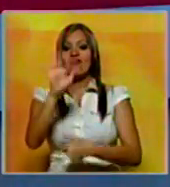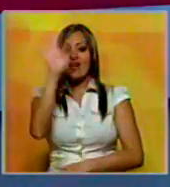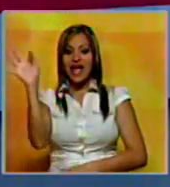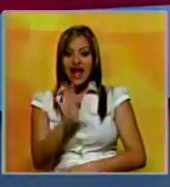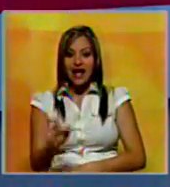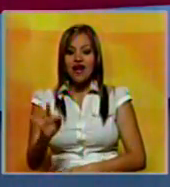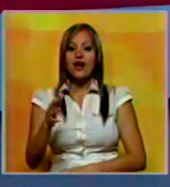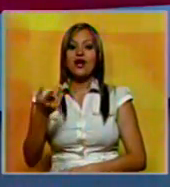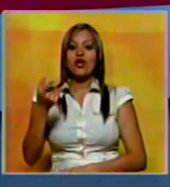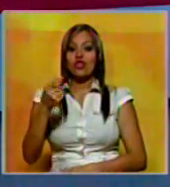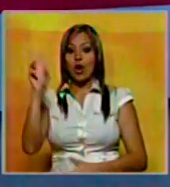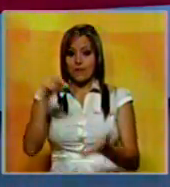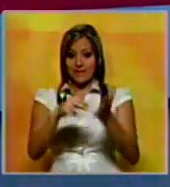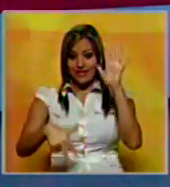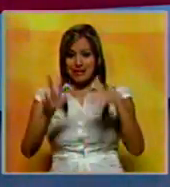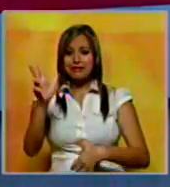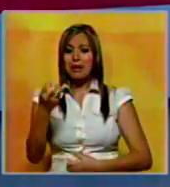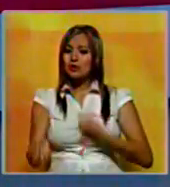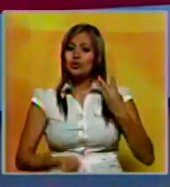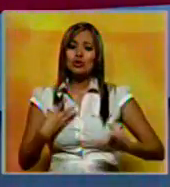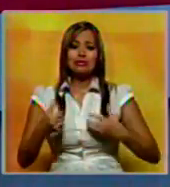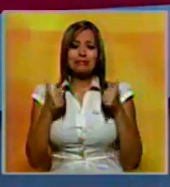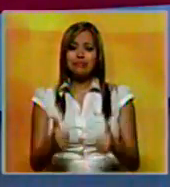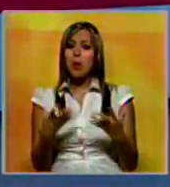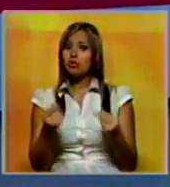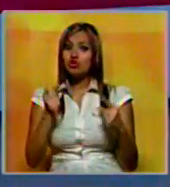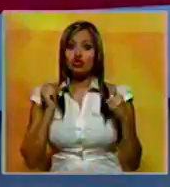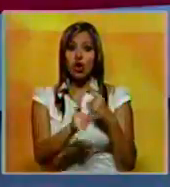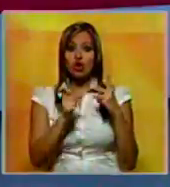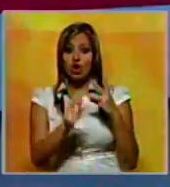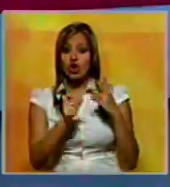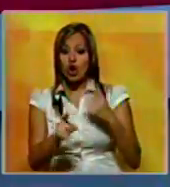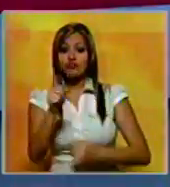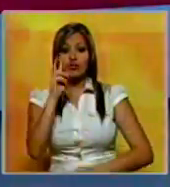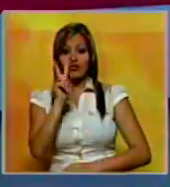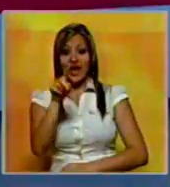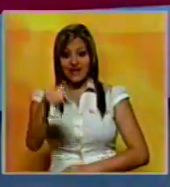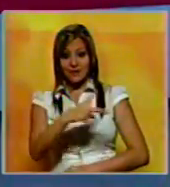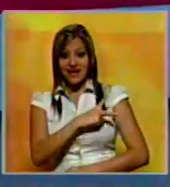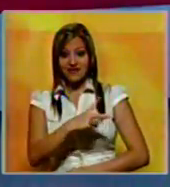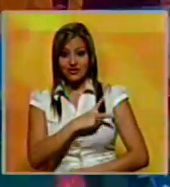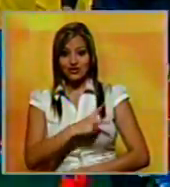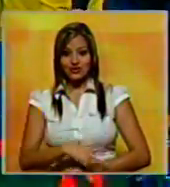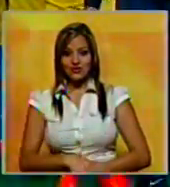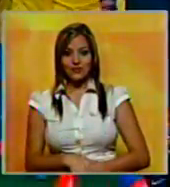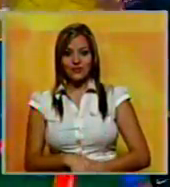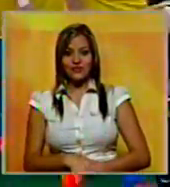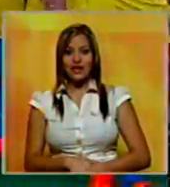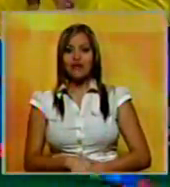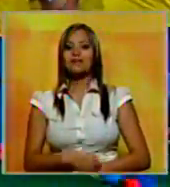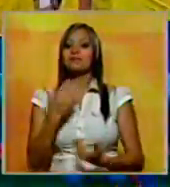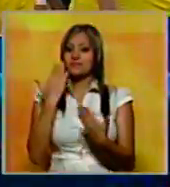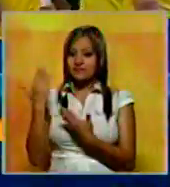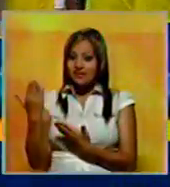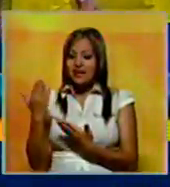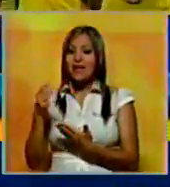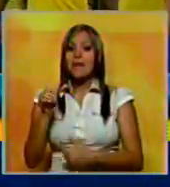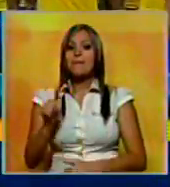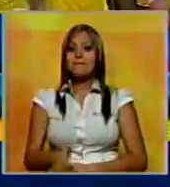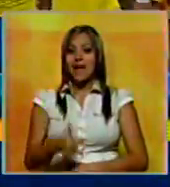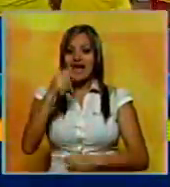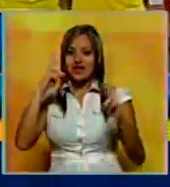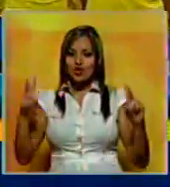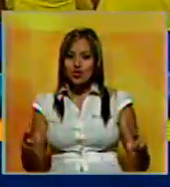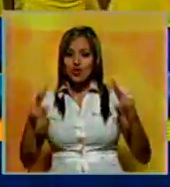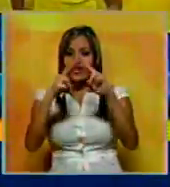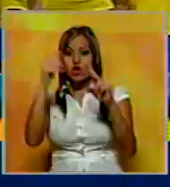2013 una emocionante jornada marcada por muchos goles y que usted disfrutó por aquí por buen visión en la arena castelada de fortaleza recibió El